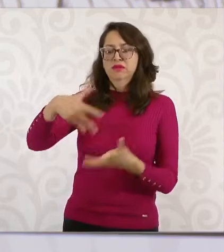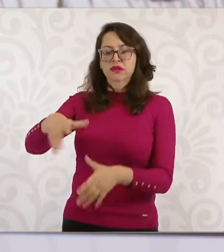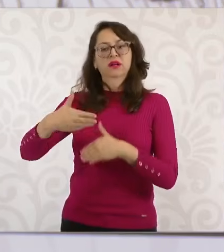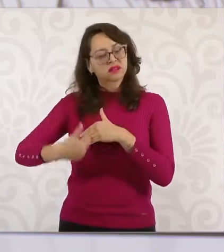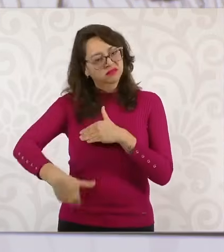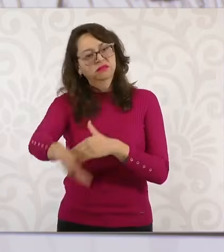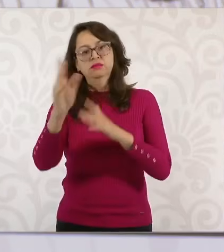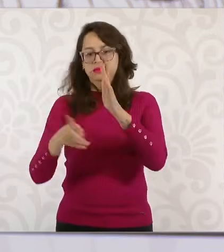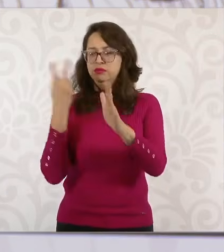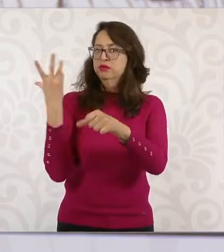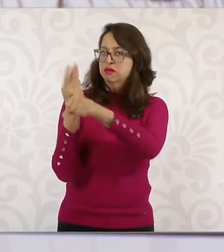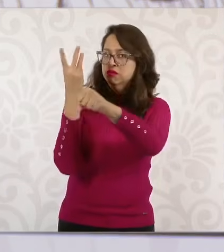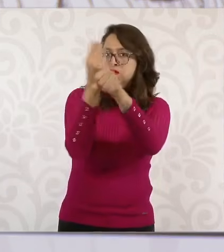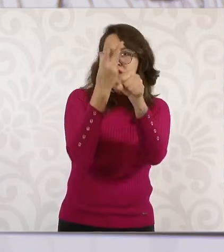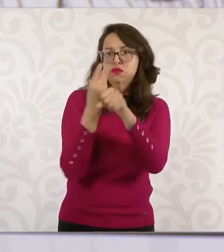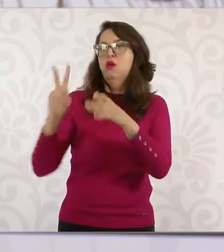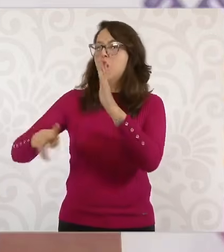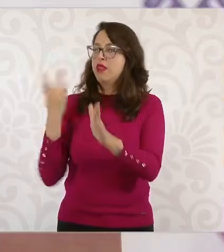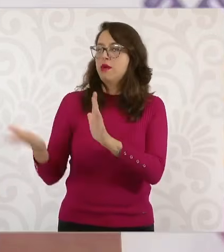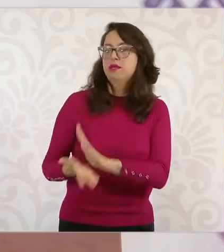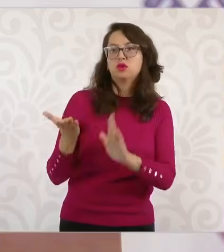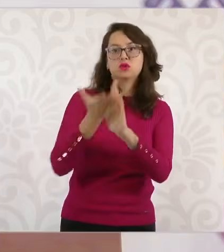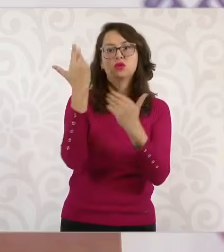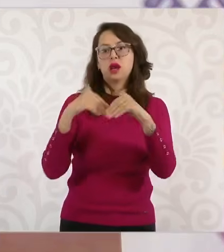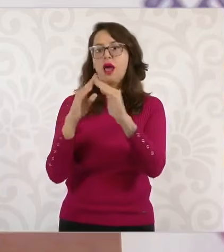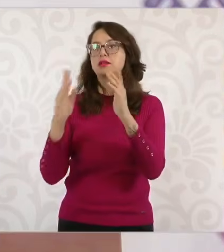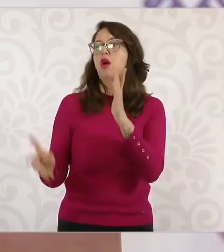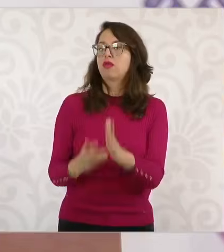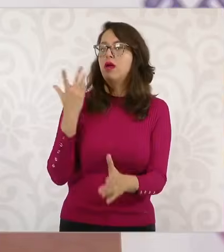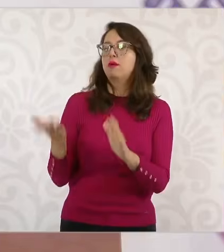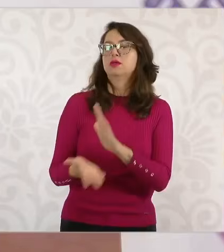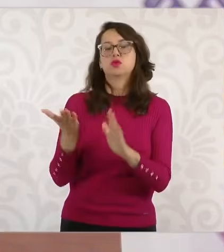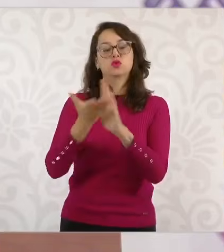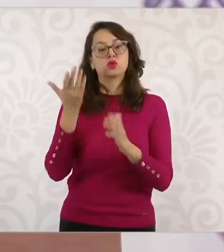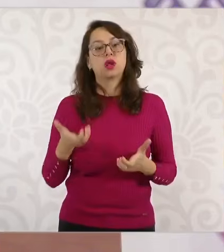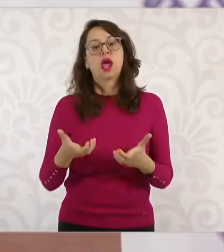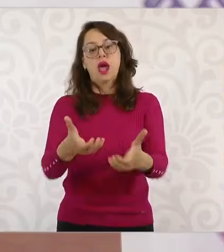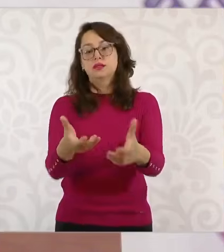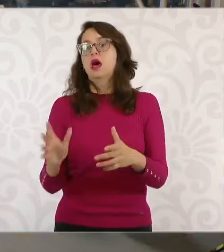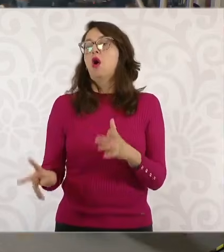reconstrucción, reconstrucción de viviendas, reconstrucción de caminos y mejora de los cauces de agua.